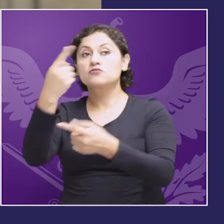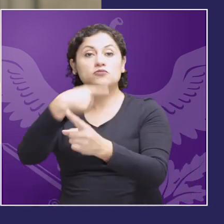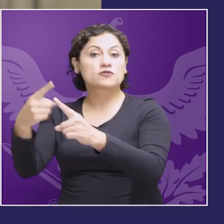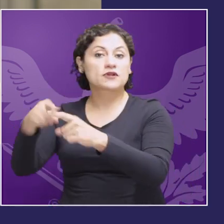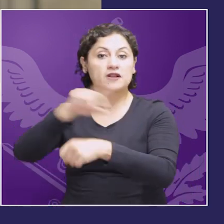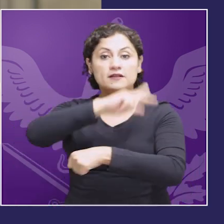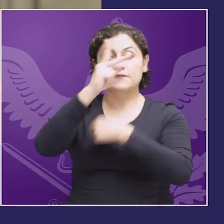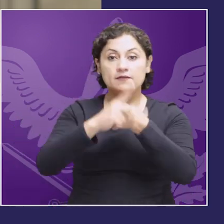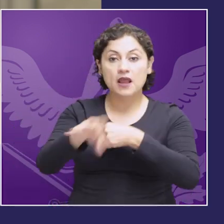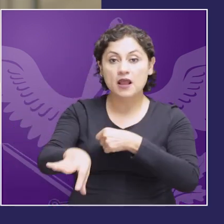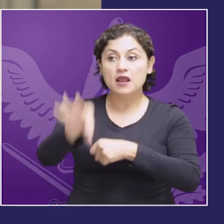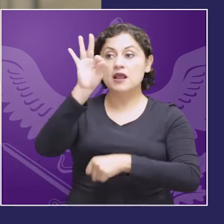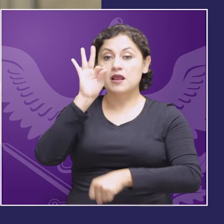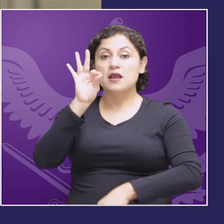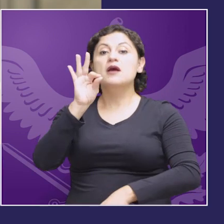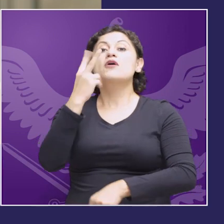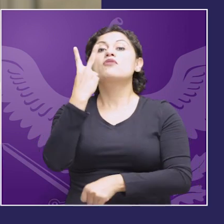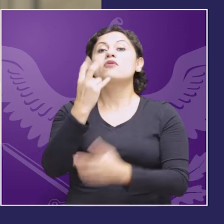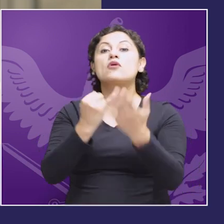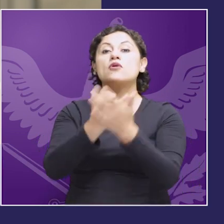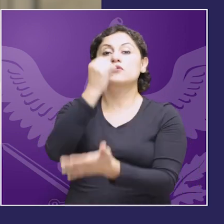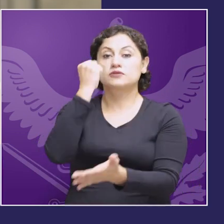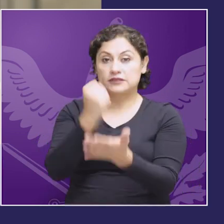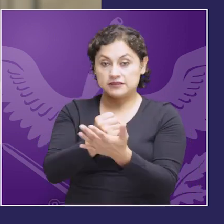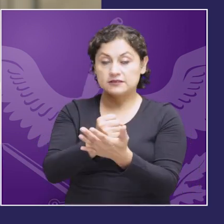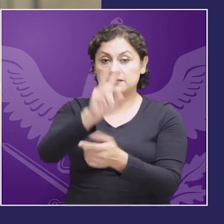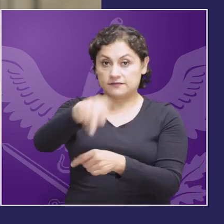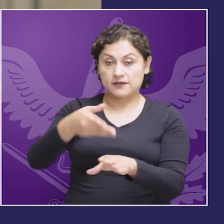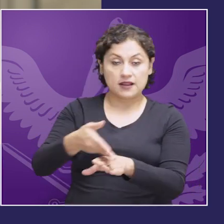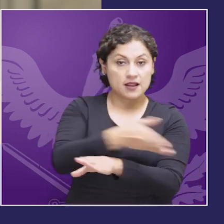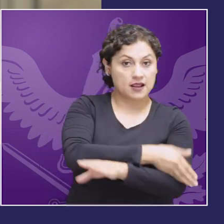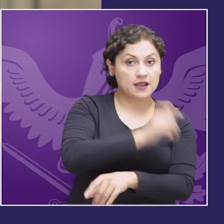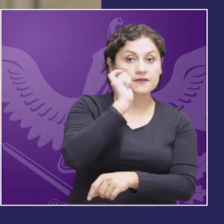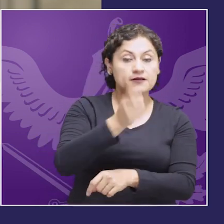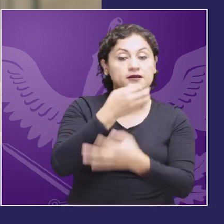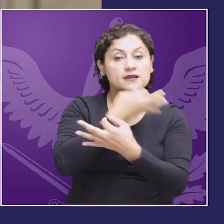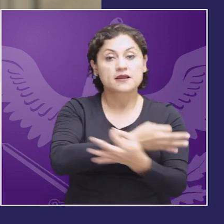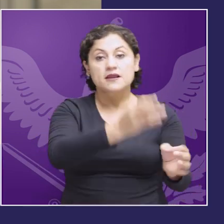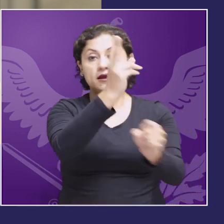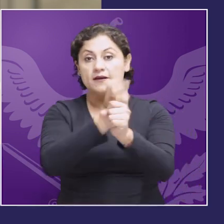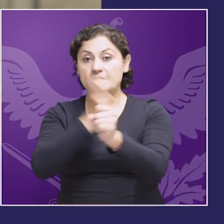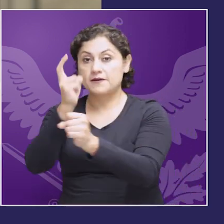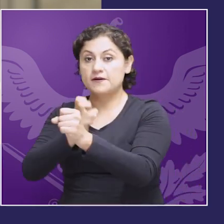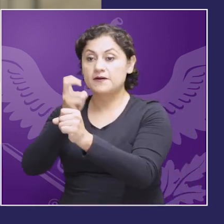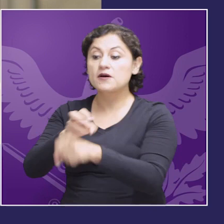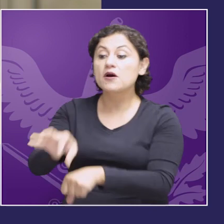todos los países a nominar unas 2 sentencias. Estoy buscando se